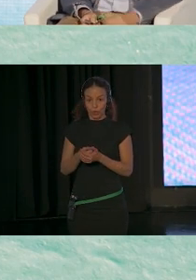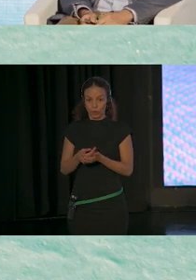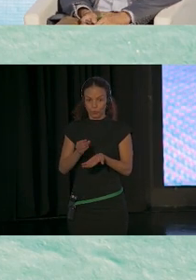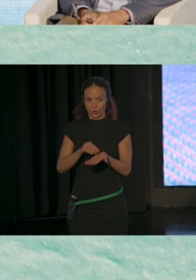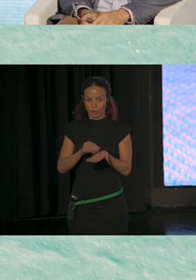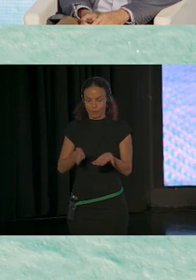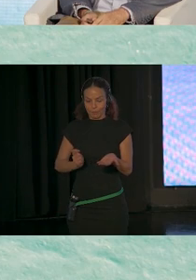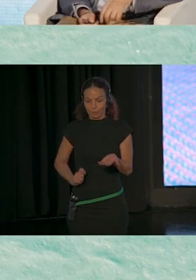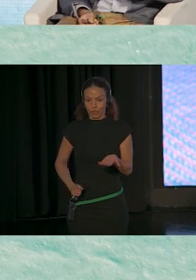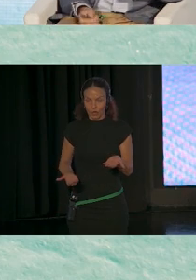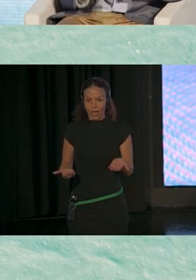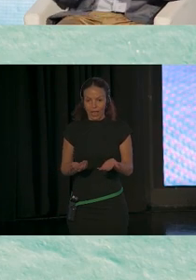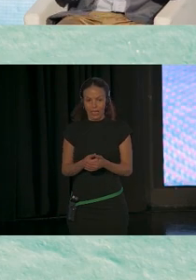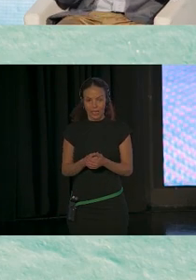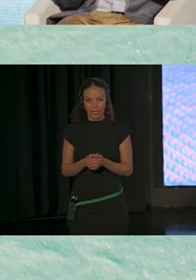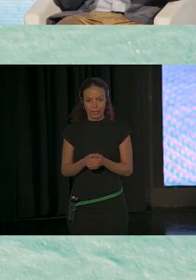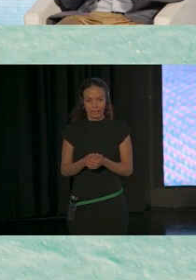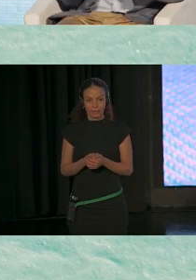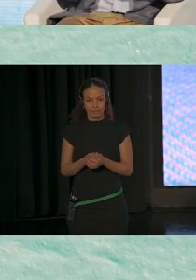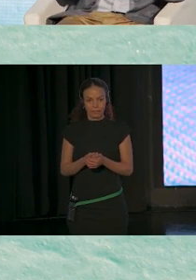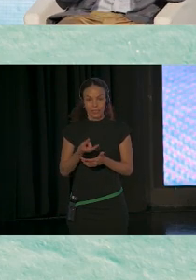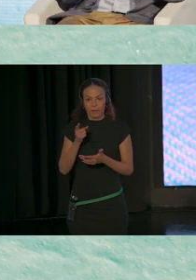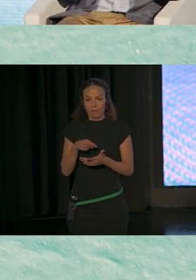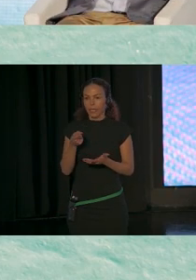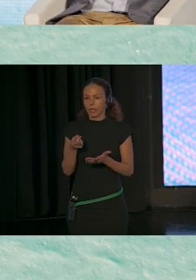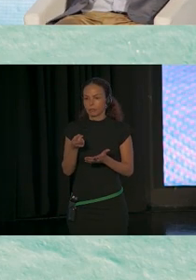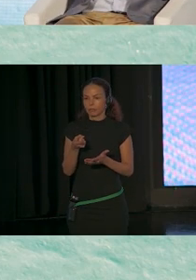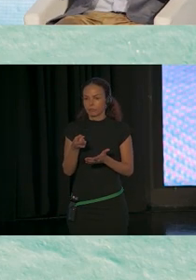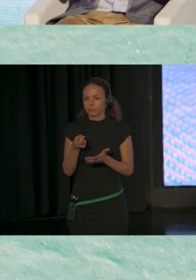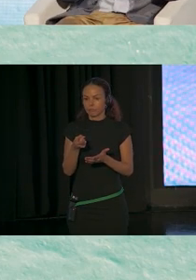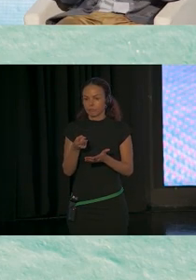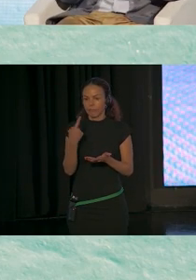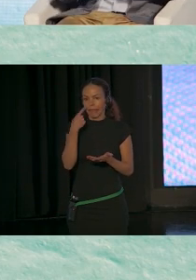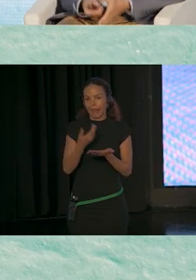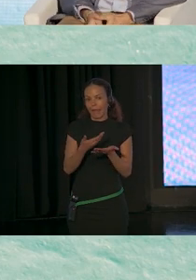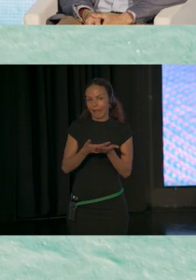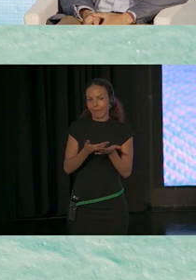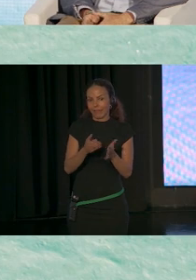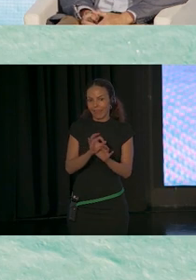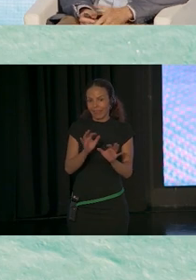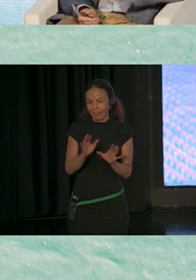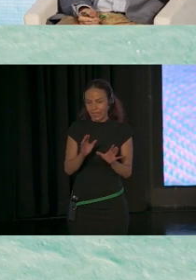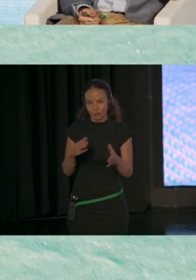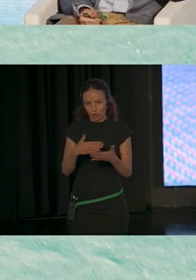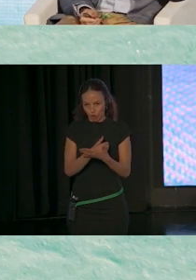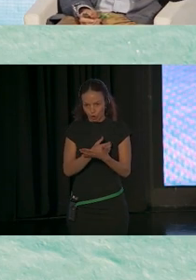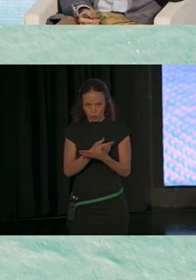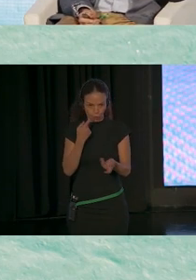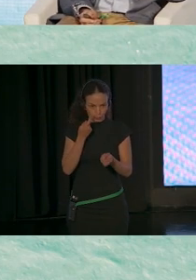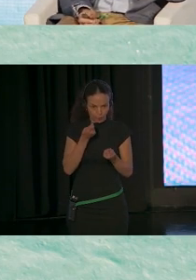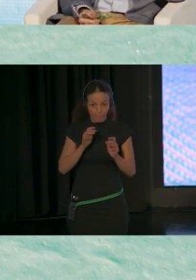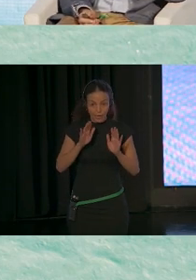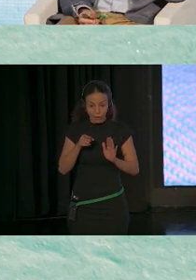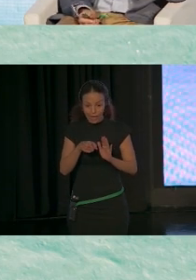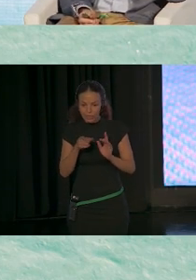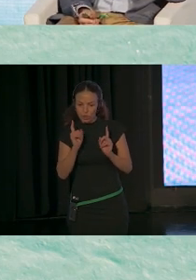profesional, por ejemplo. Y bueno, va en base a evidencias, en fin, tenemos acotadito el tema. Pero ahí no se queda la